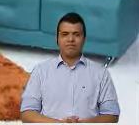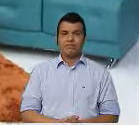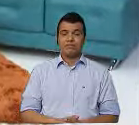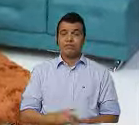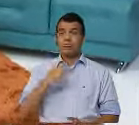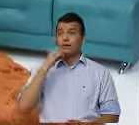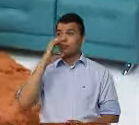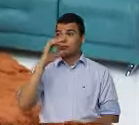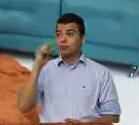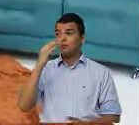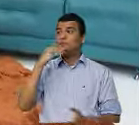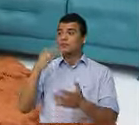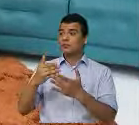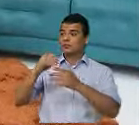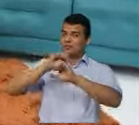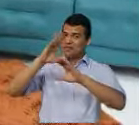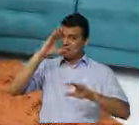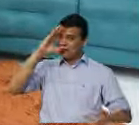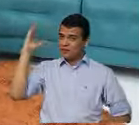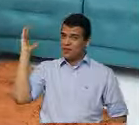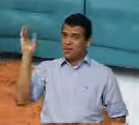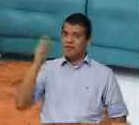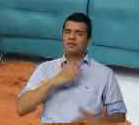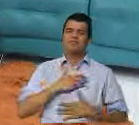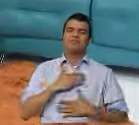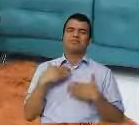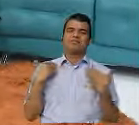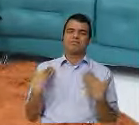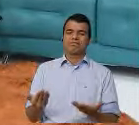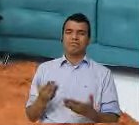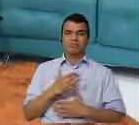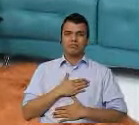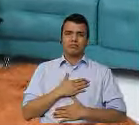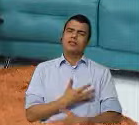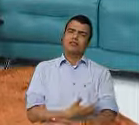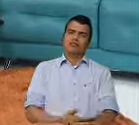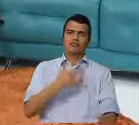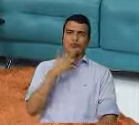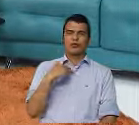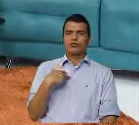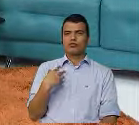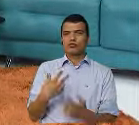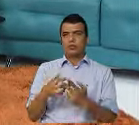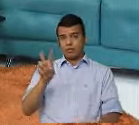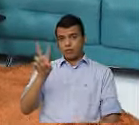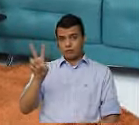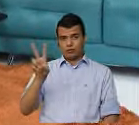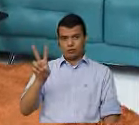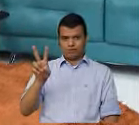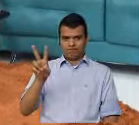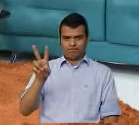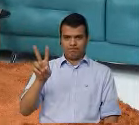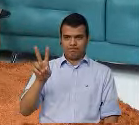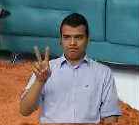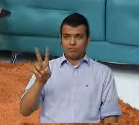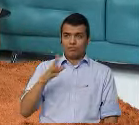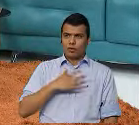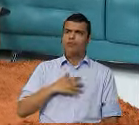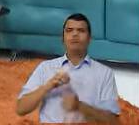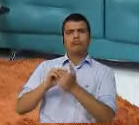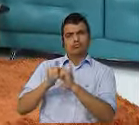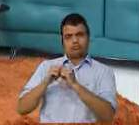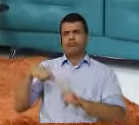Hola, buenos días. Un saludo para todos. Soy diabético tipo 2. Yo hago ejercicio